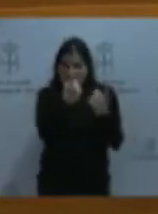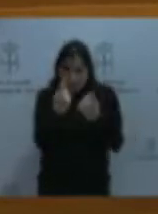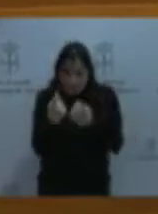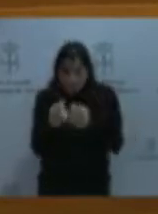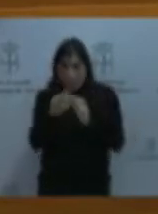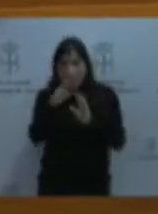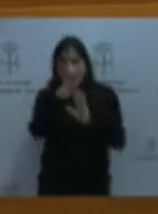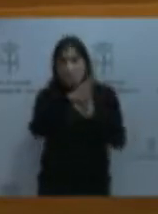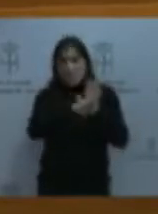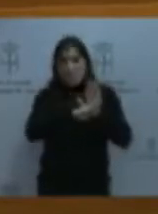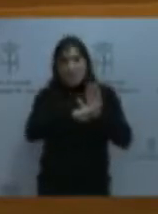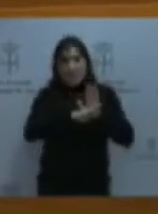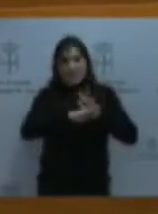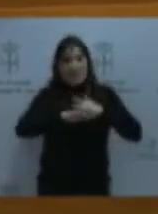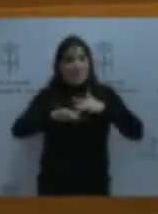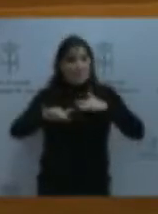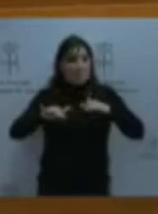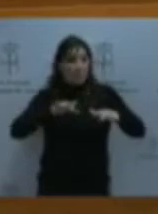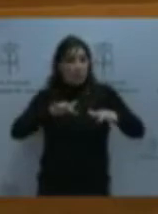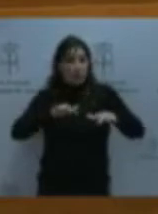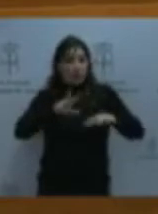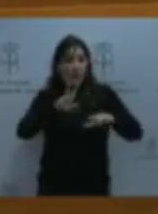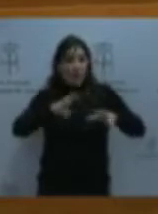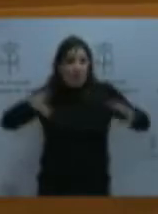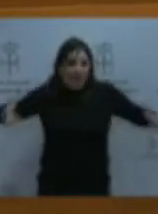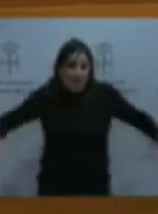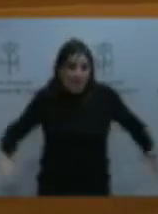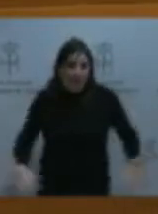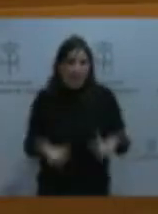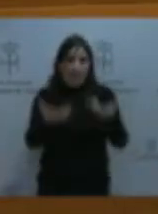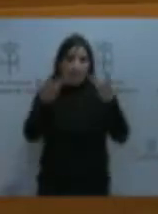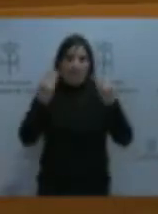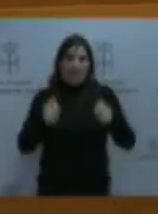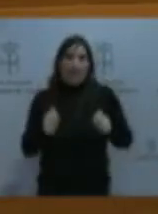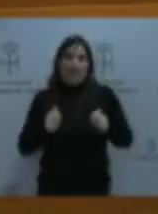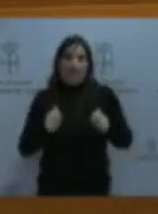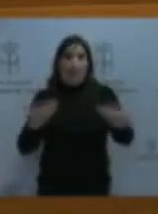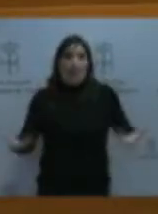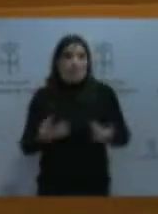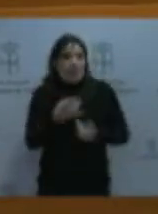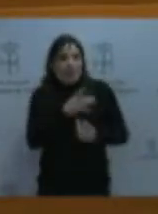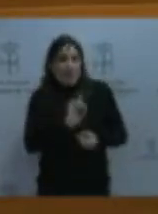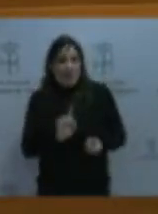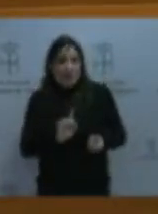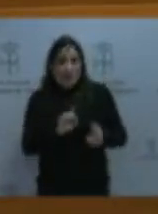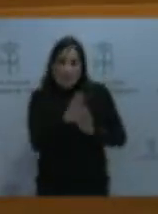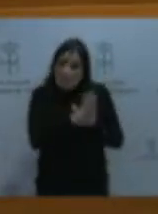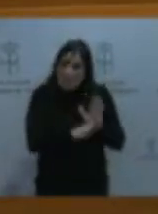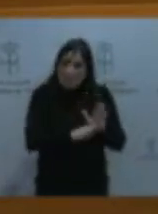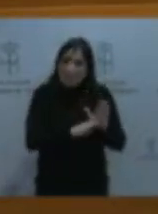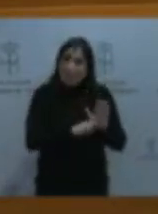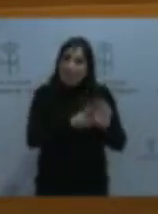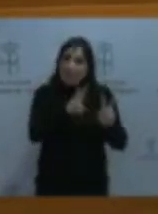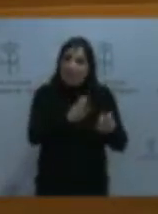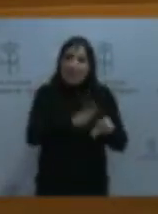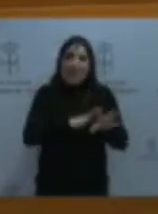la vida, no la deuda. Medidas que permitan vivir el presente y el futuro y